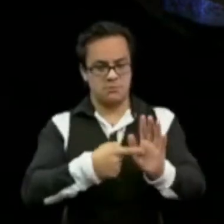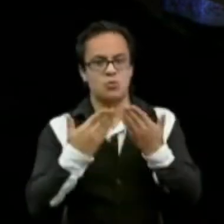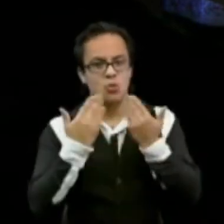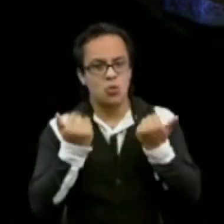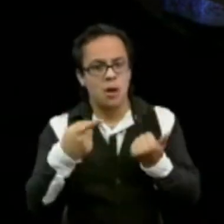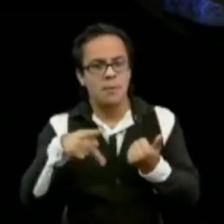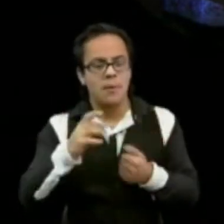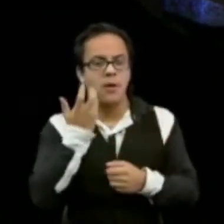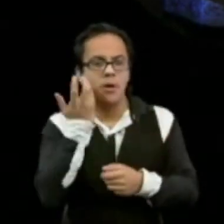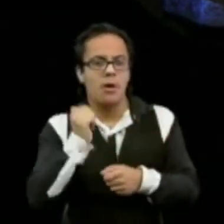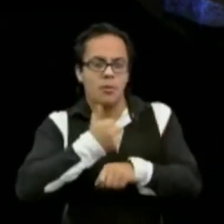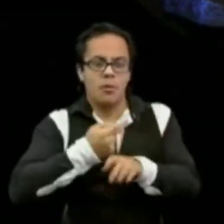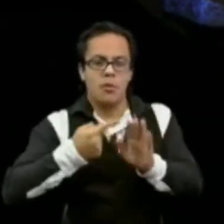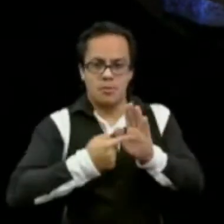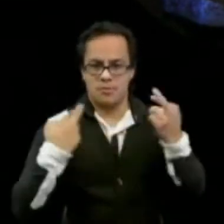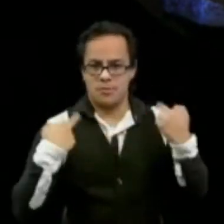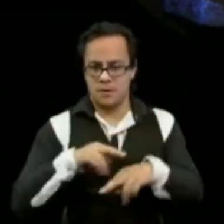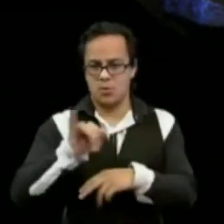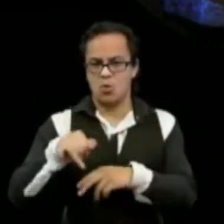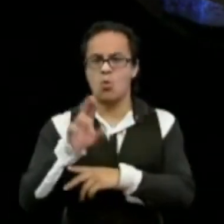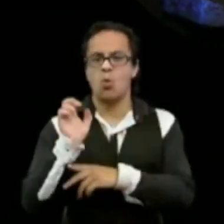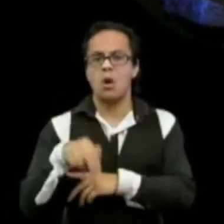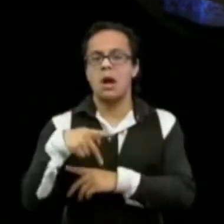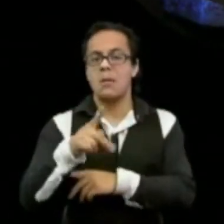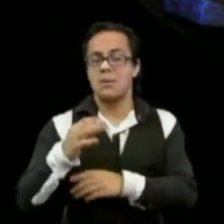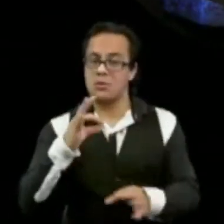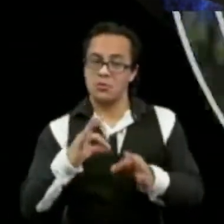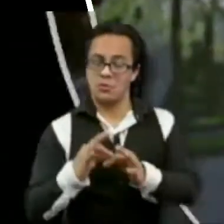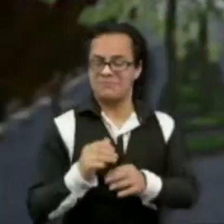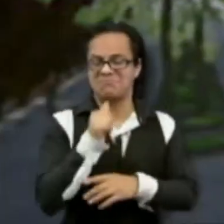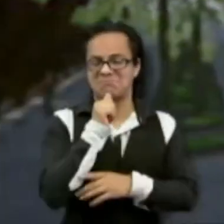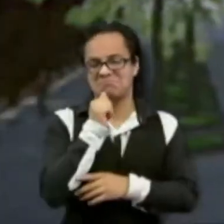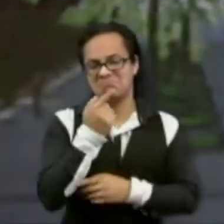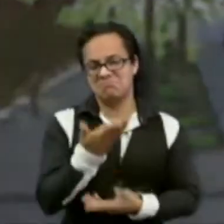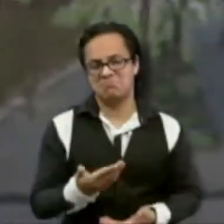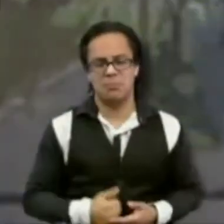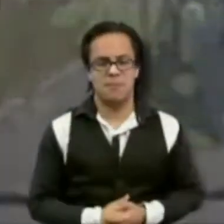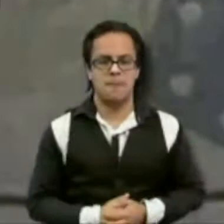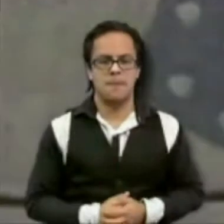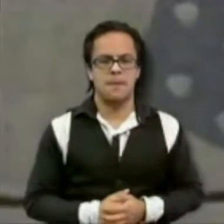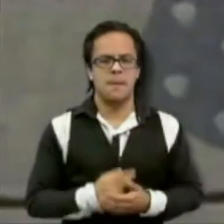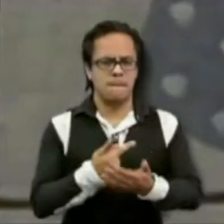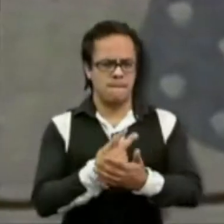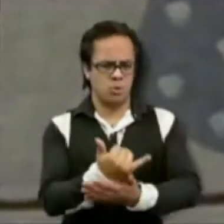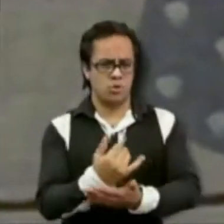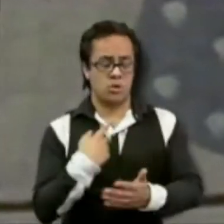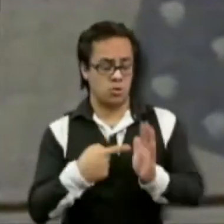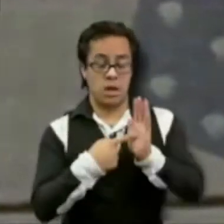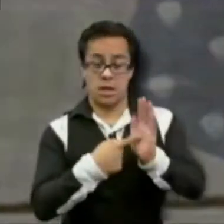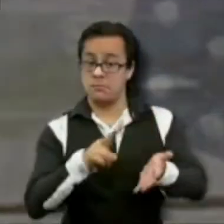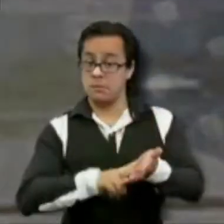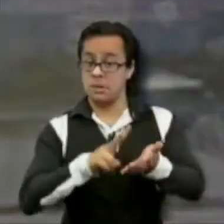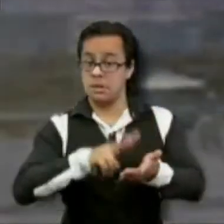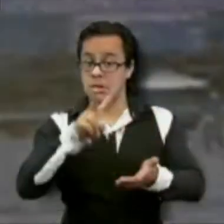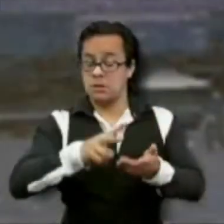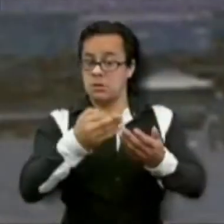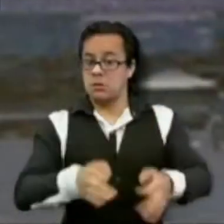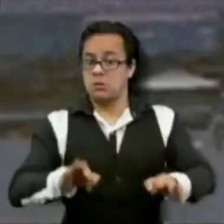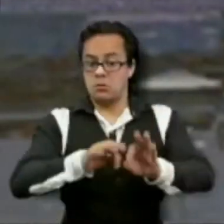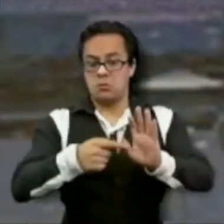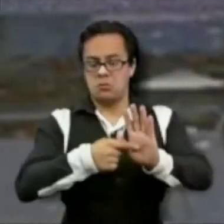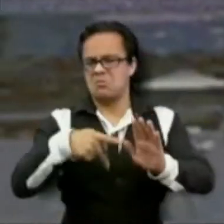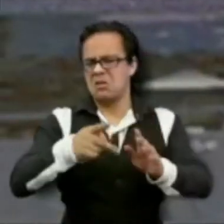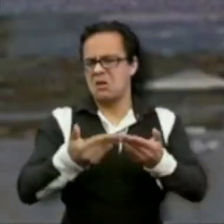hacer con las obras del maestro Juan Lucas sin tener ningún éxito hasta el momento. Un proyecto ambicioso de gran valor cultural que en papel ha sido